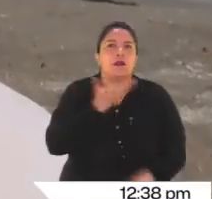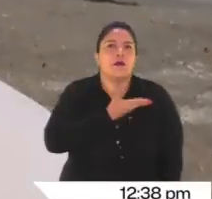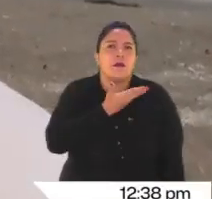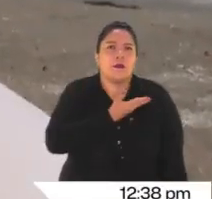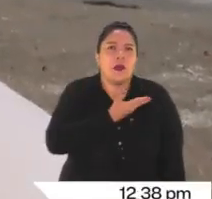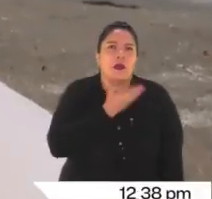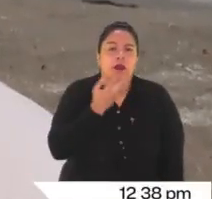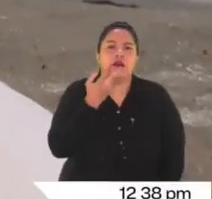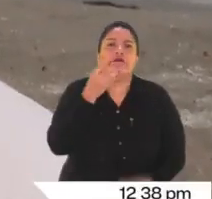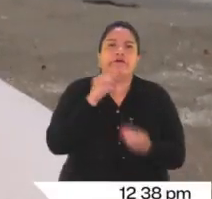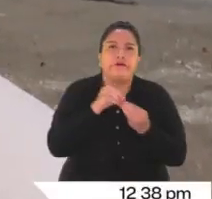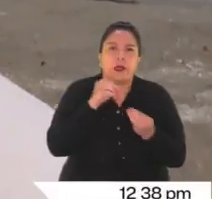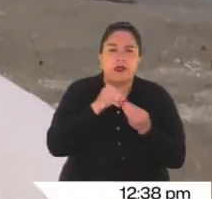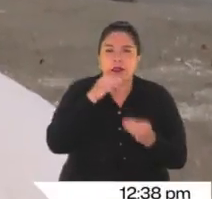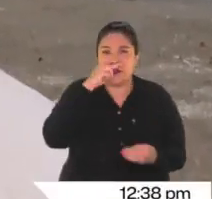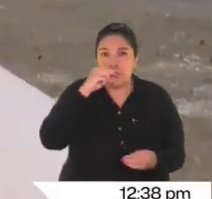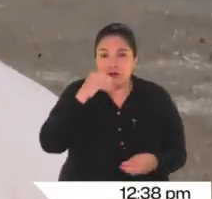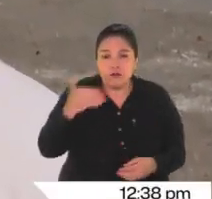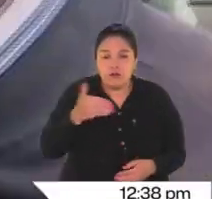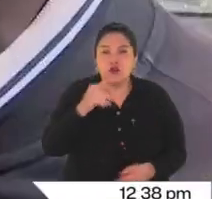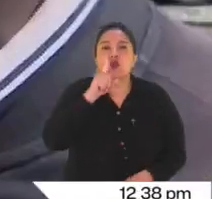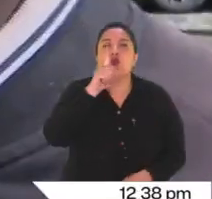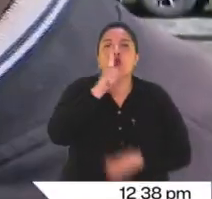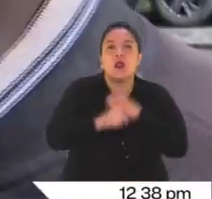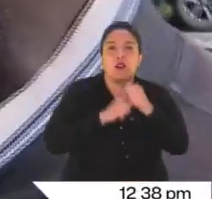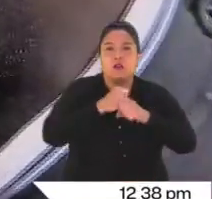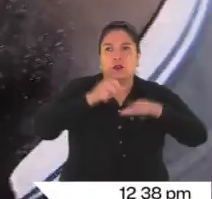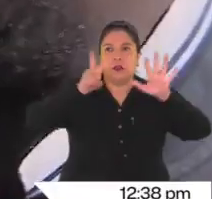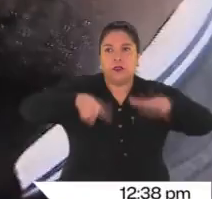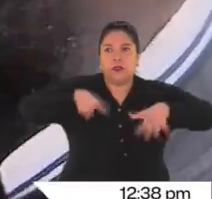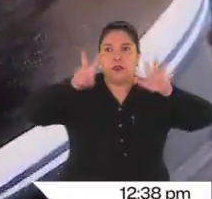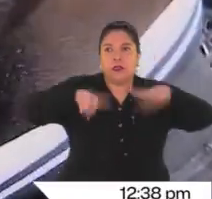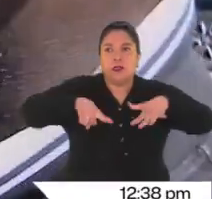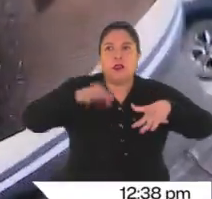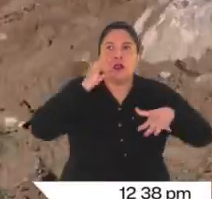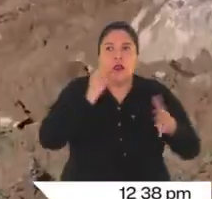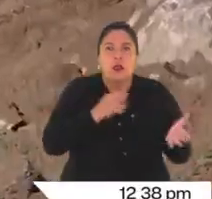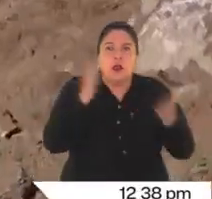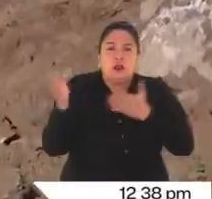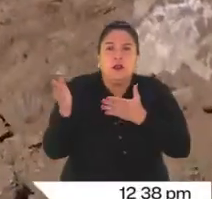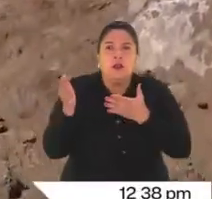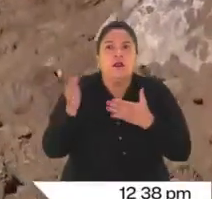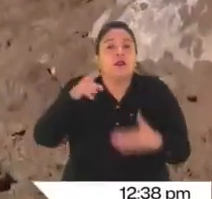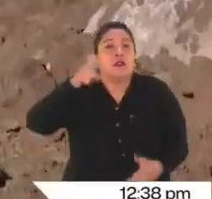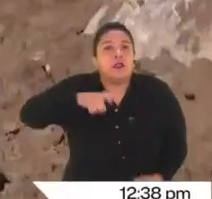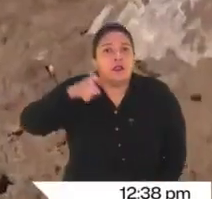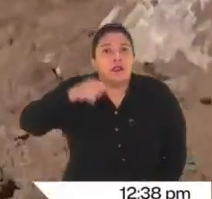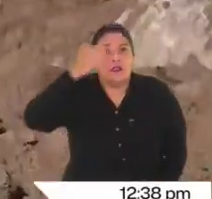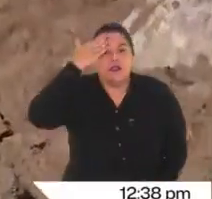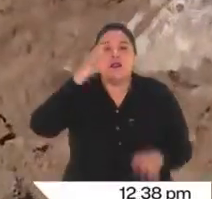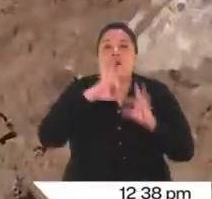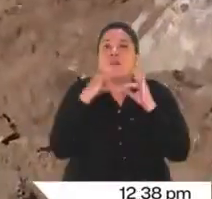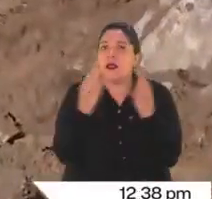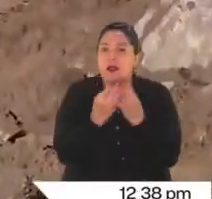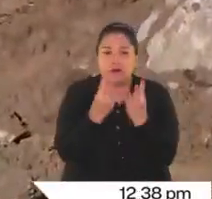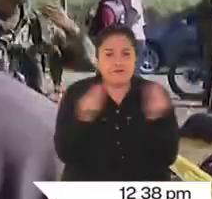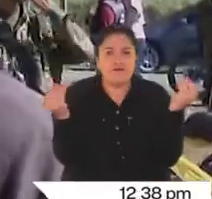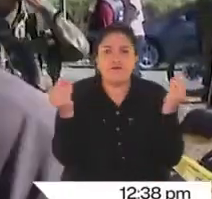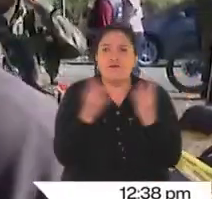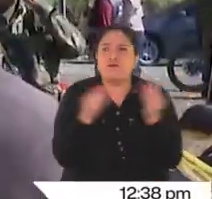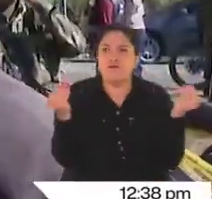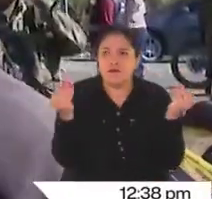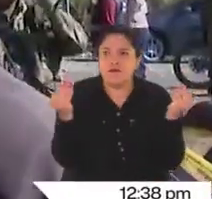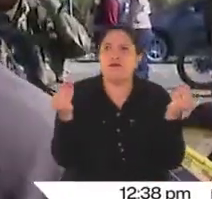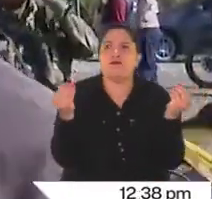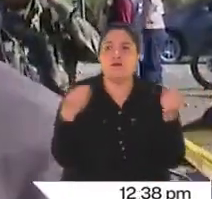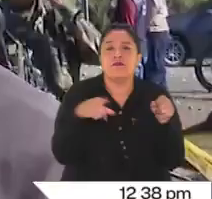niño de 1 año y 7 meses. Genaro Córdoba busca respuestas sobre sus familiares desaparecidos. Venía viajando